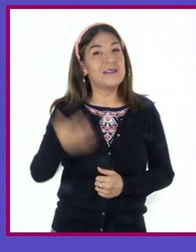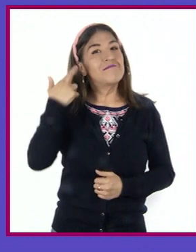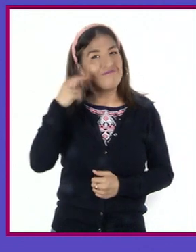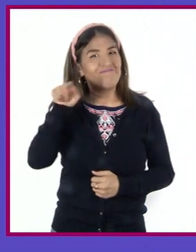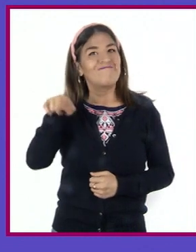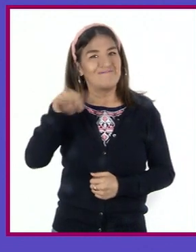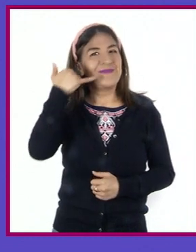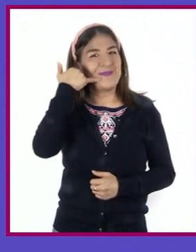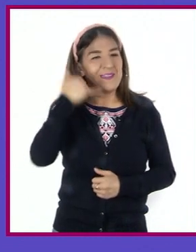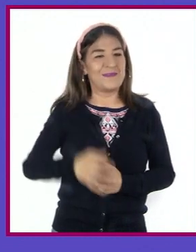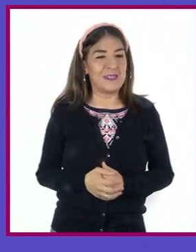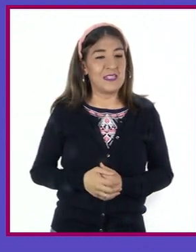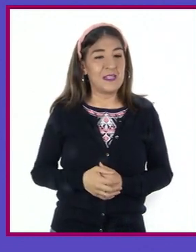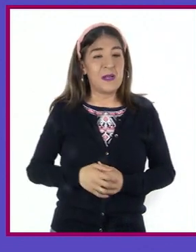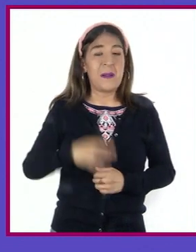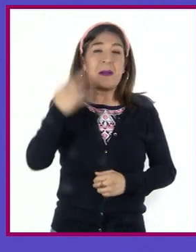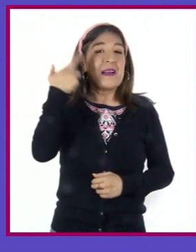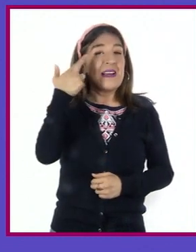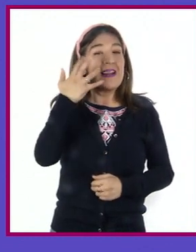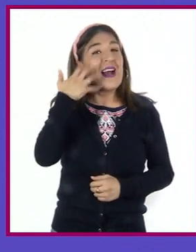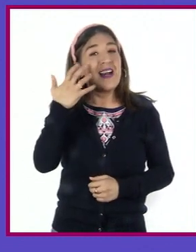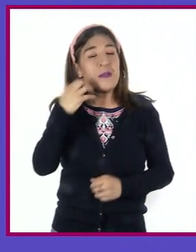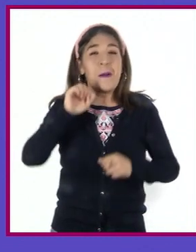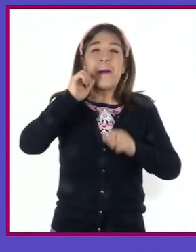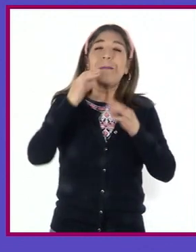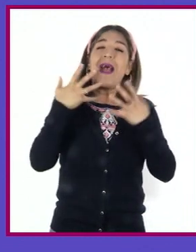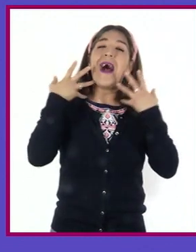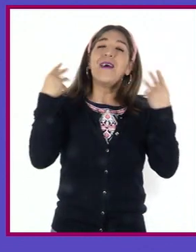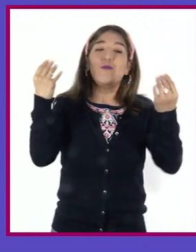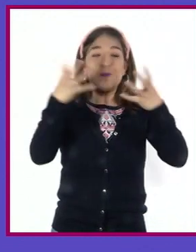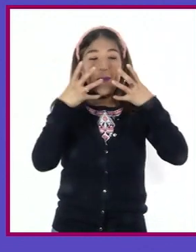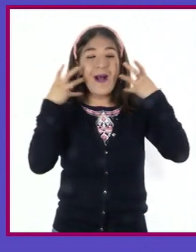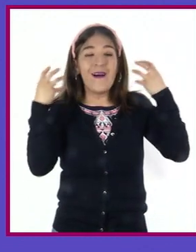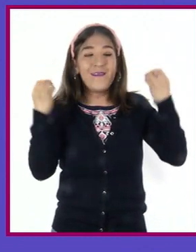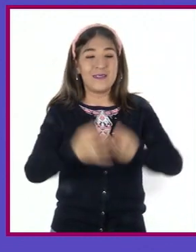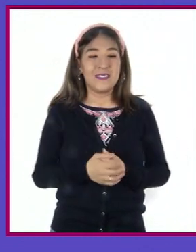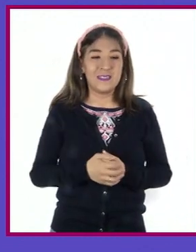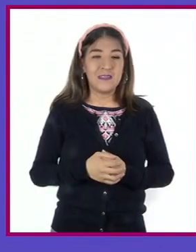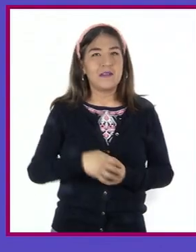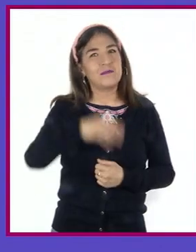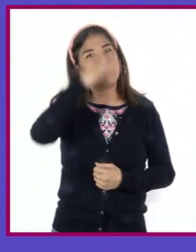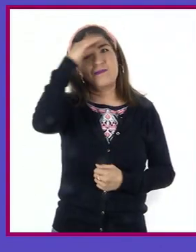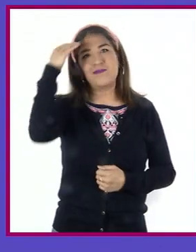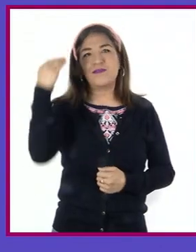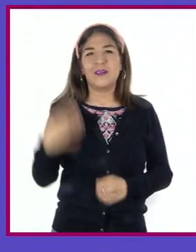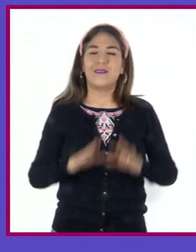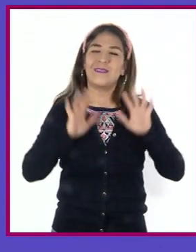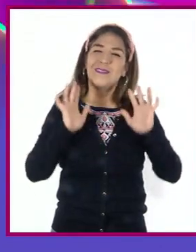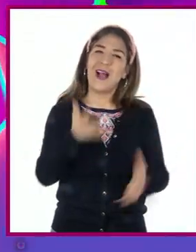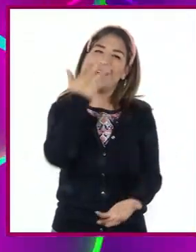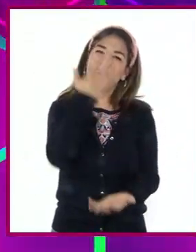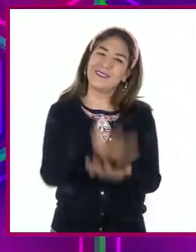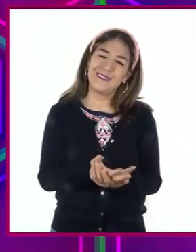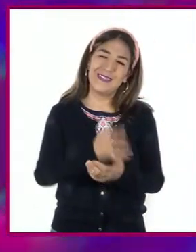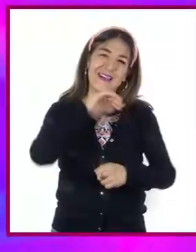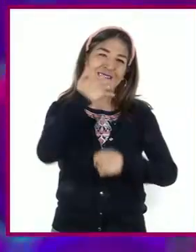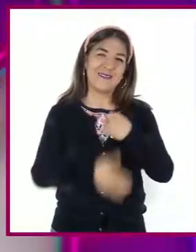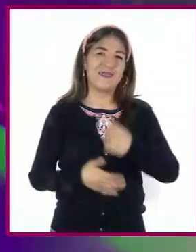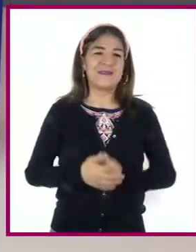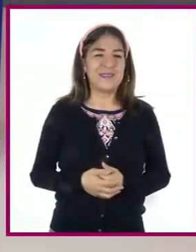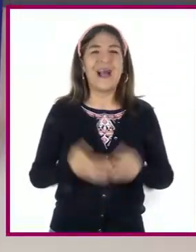emoción genuina. Otro ejemplo sería, la luna me sonríe, pues la sonrisa es una forma de